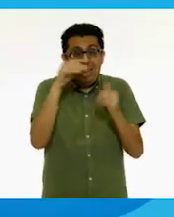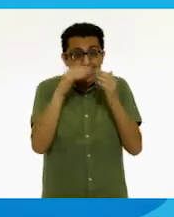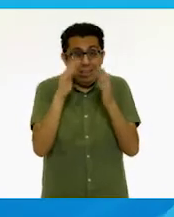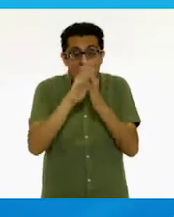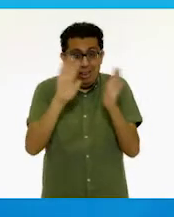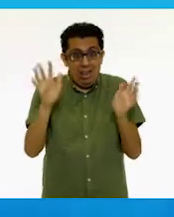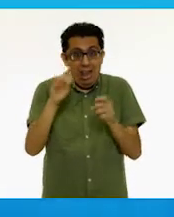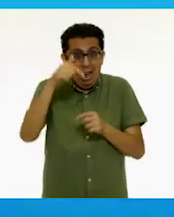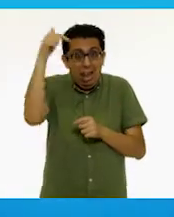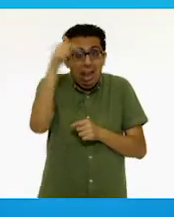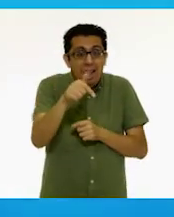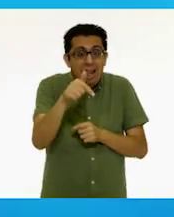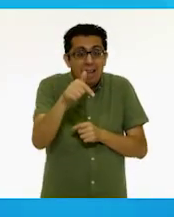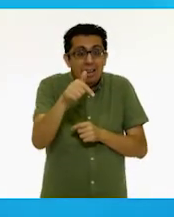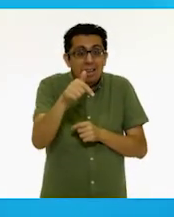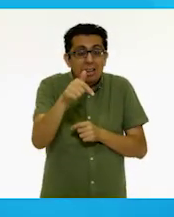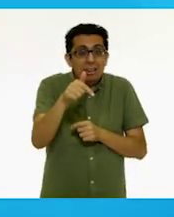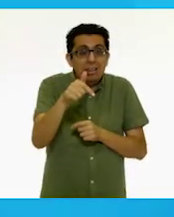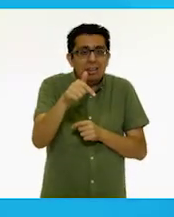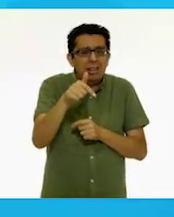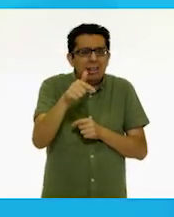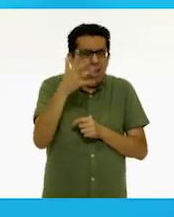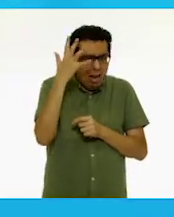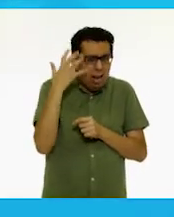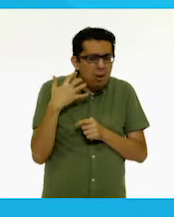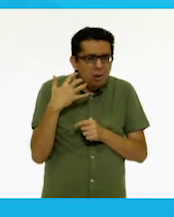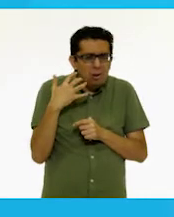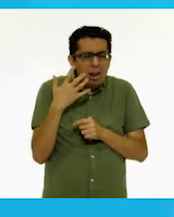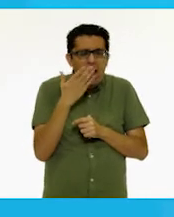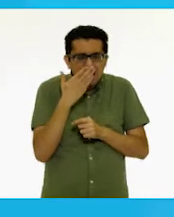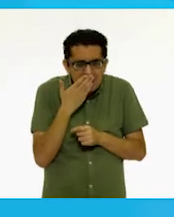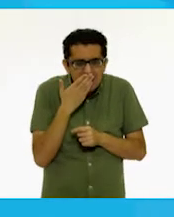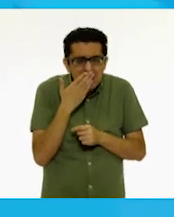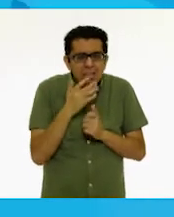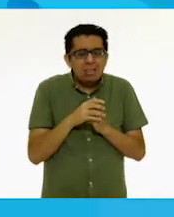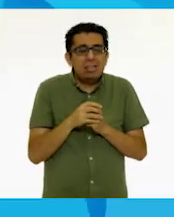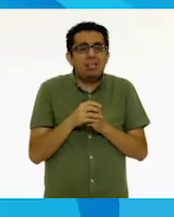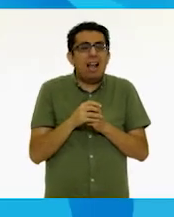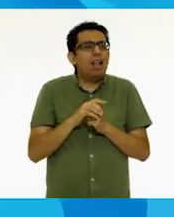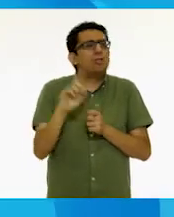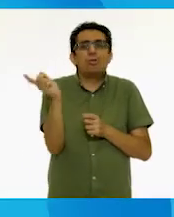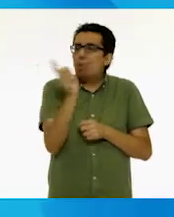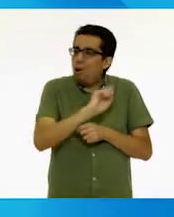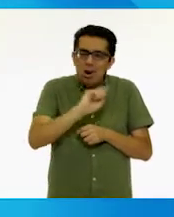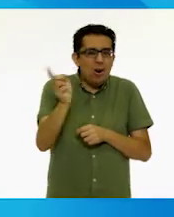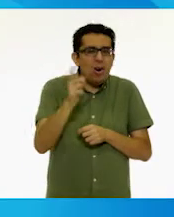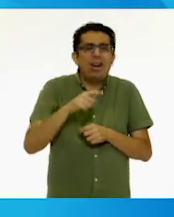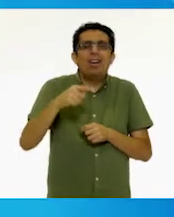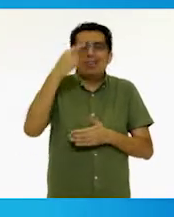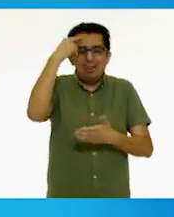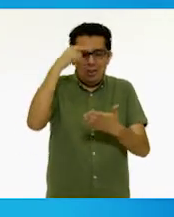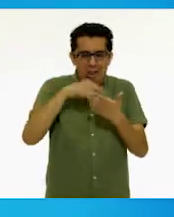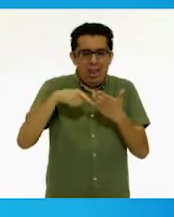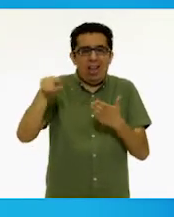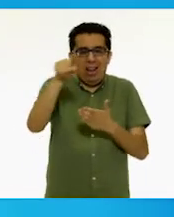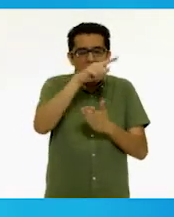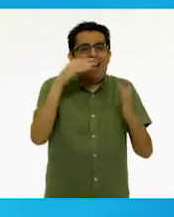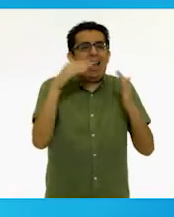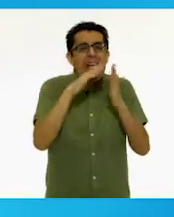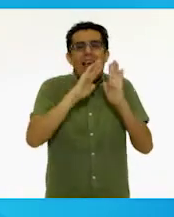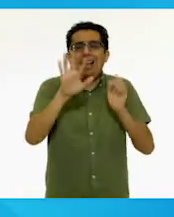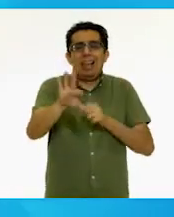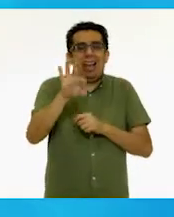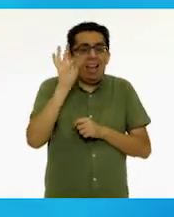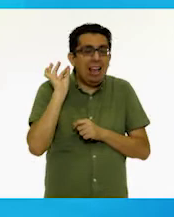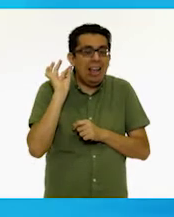encontraron? ¿Es el león estornudando? No. Yo creo que allá en casita ya lo encontraron. Vamos a ayudarle a Pepe. A